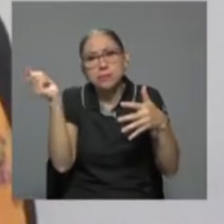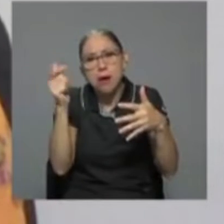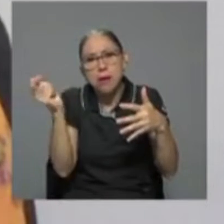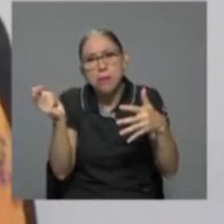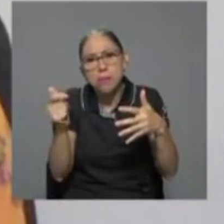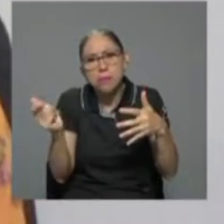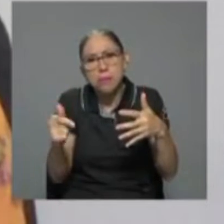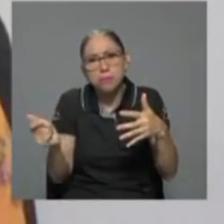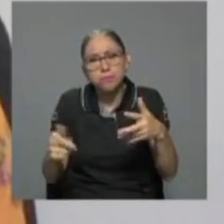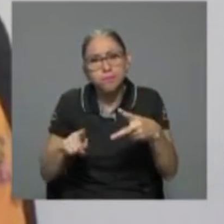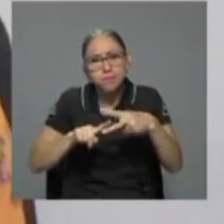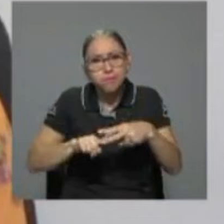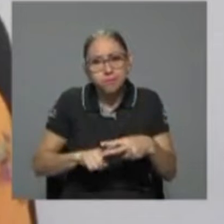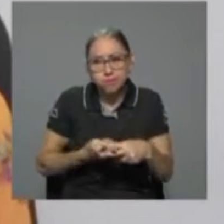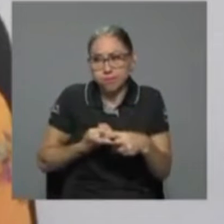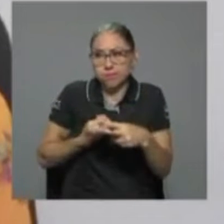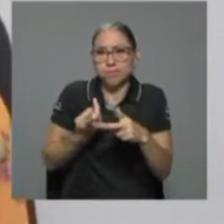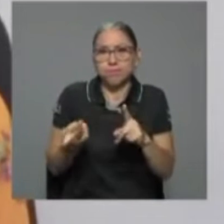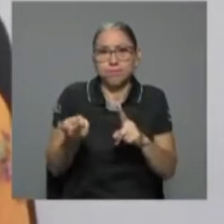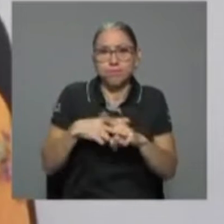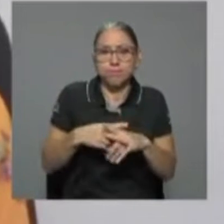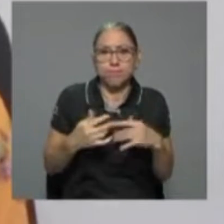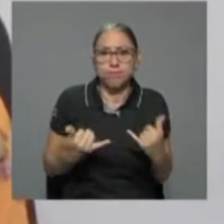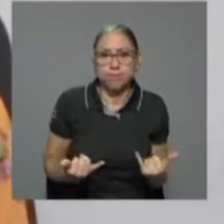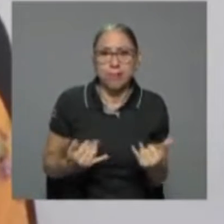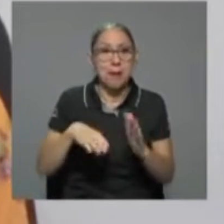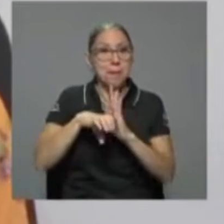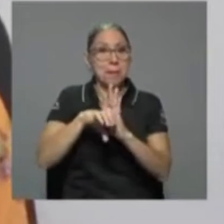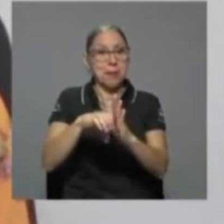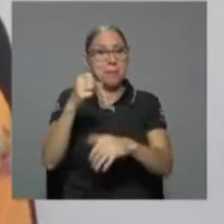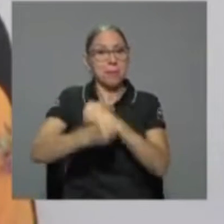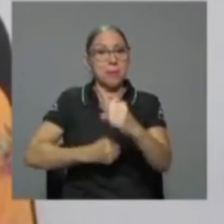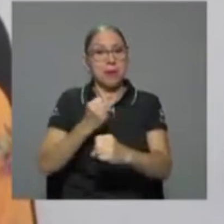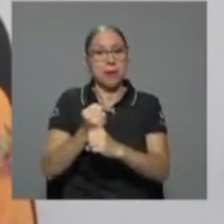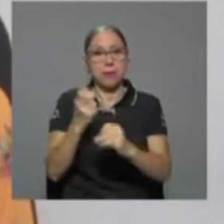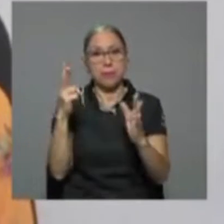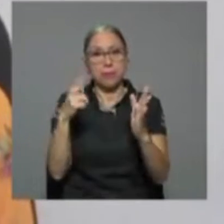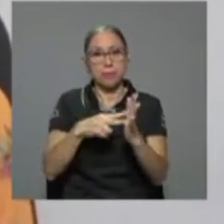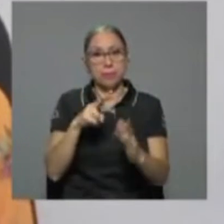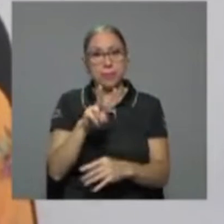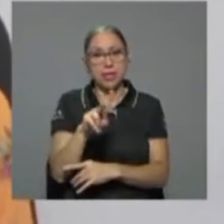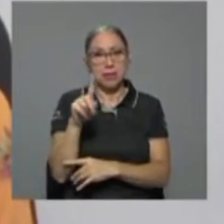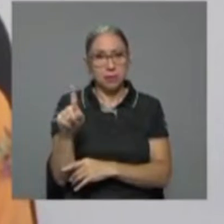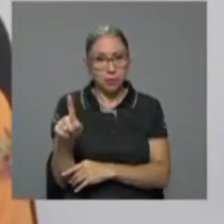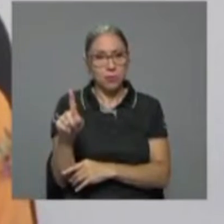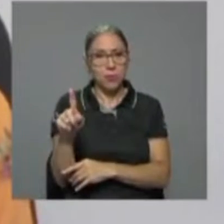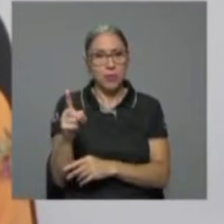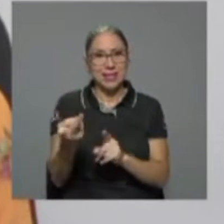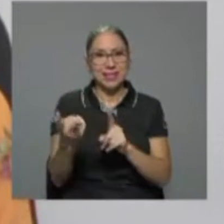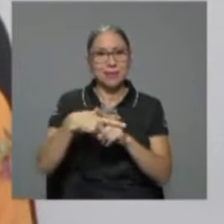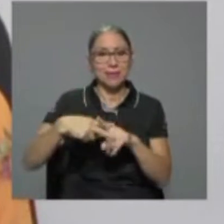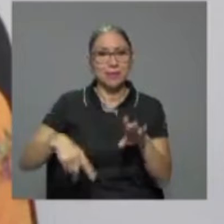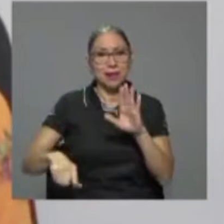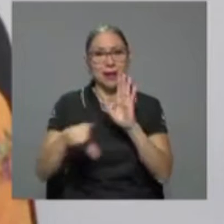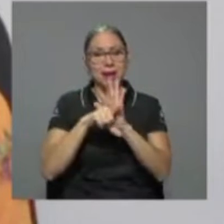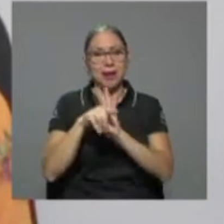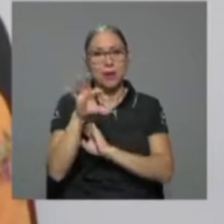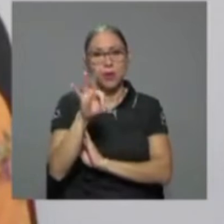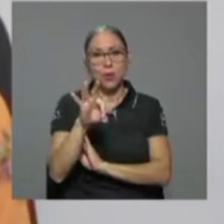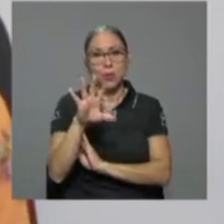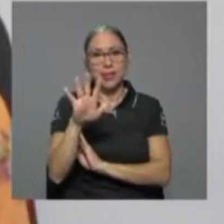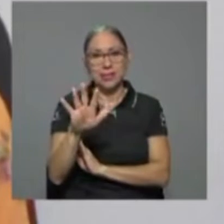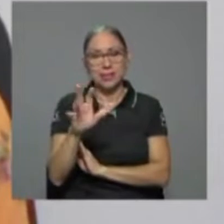en esta época. Por ejemplo, para el 2021 se implementa la ley